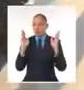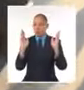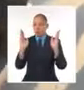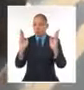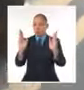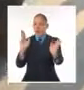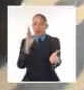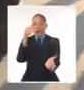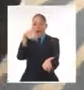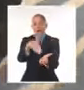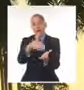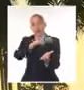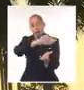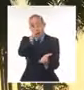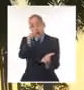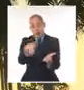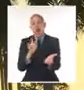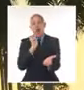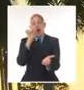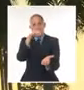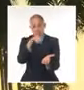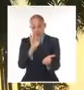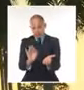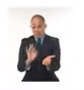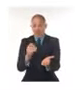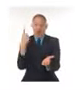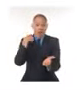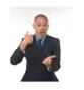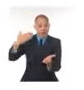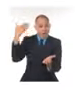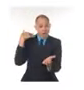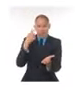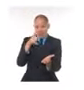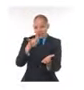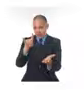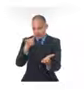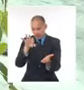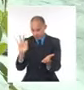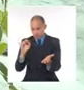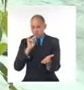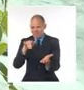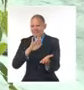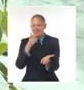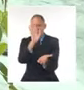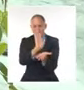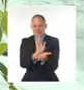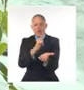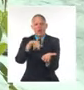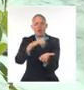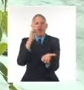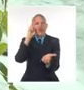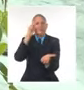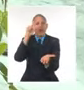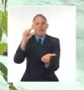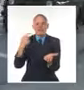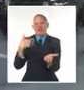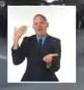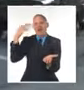Esperanza, donde en su cima se erige desde 1998 el mausoleo a los héroes y mártires del Tercer